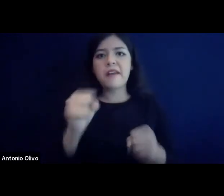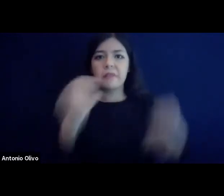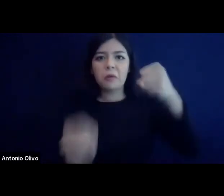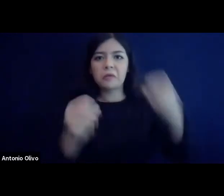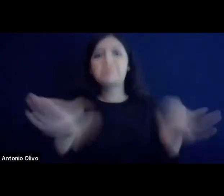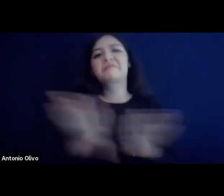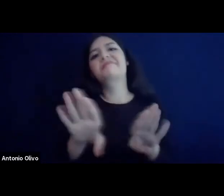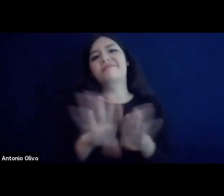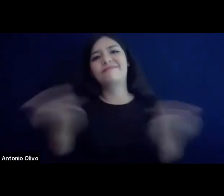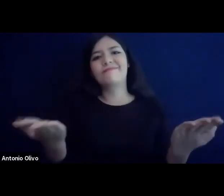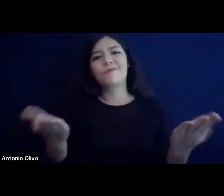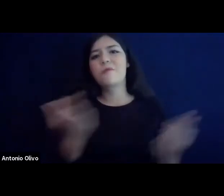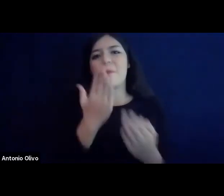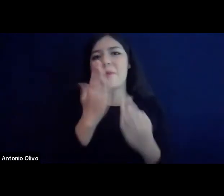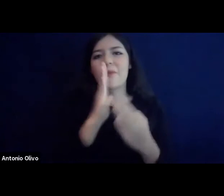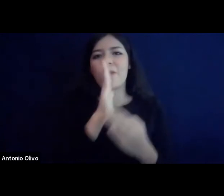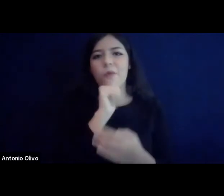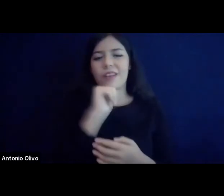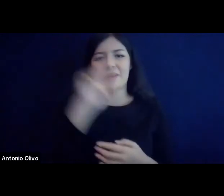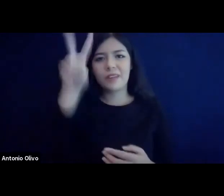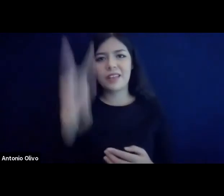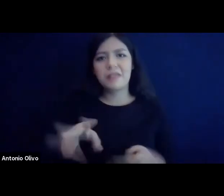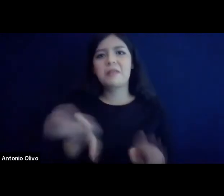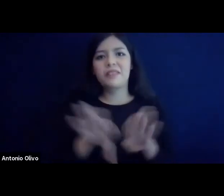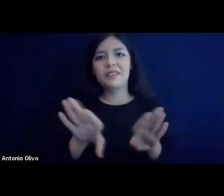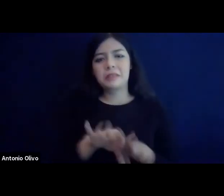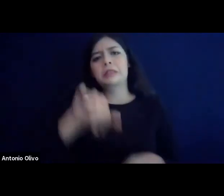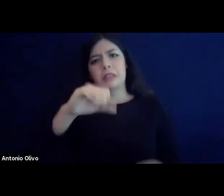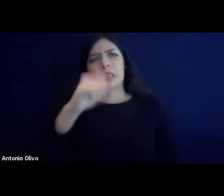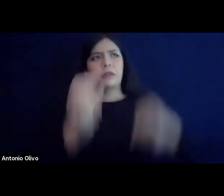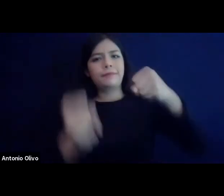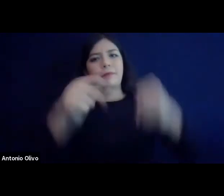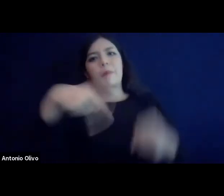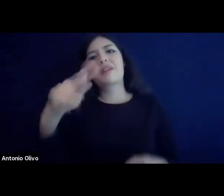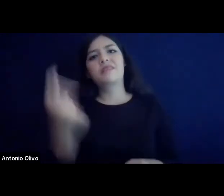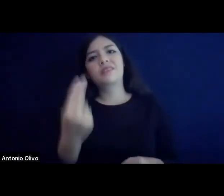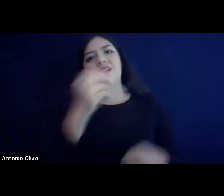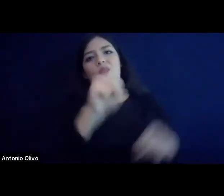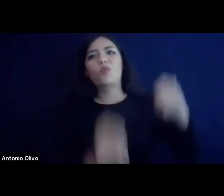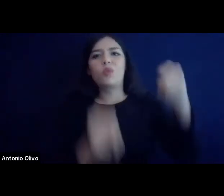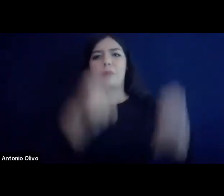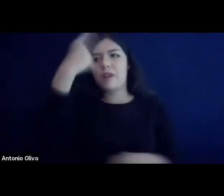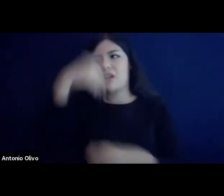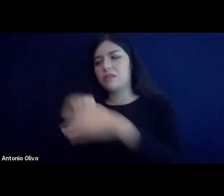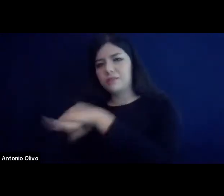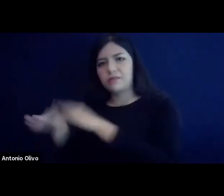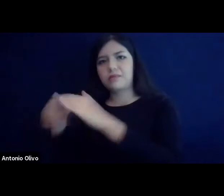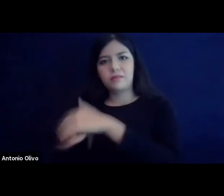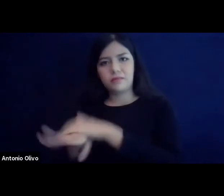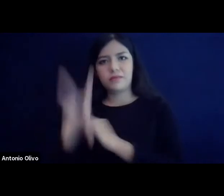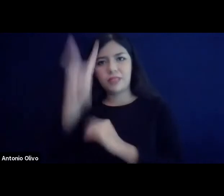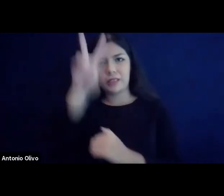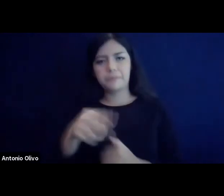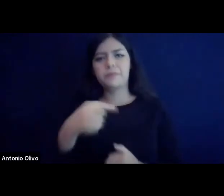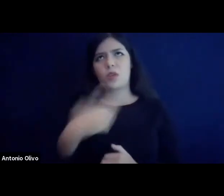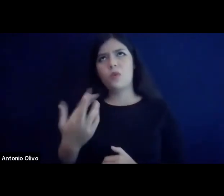recuerdo cuando estuve en la junta con la junta académica, que me hicieron la entrevista, sí me